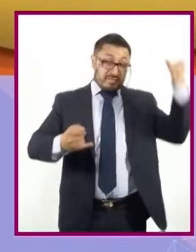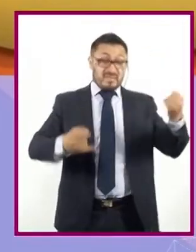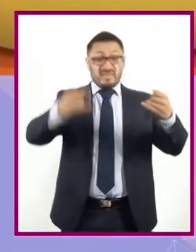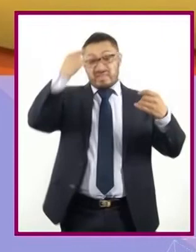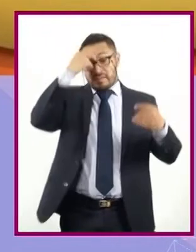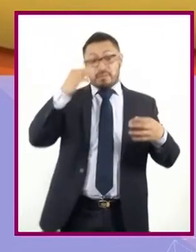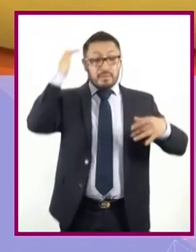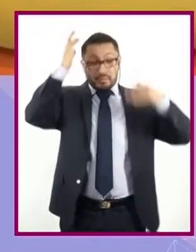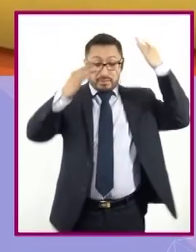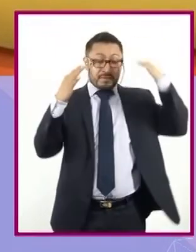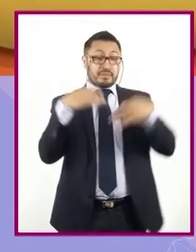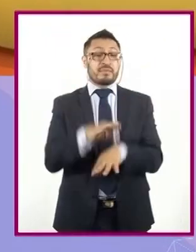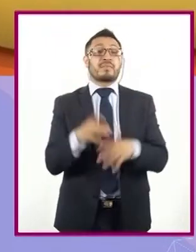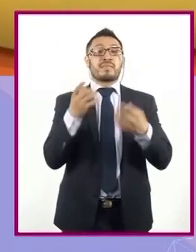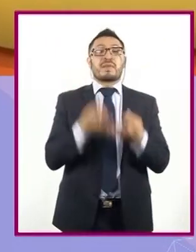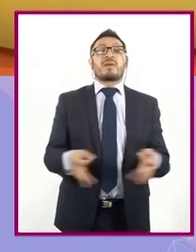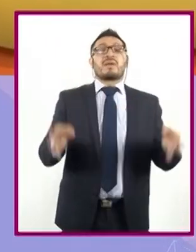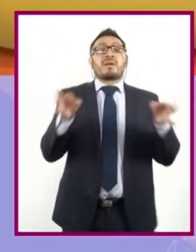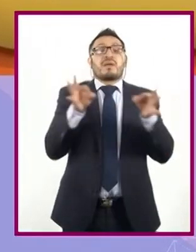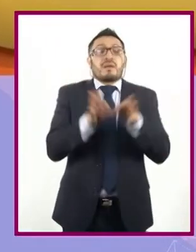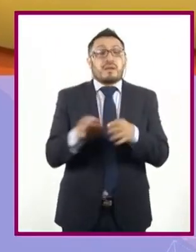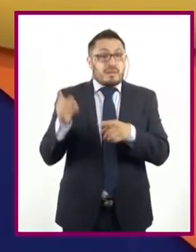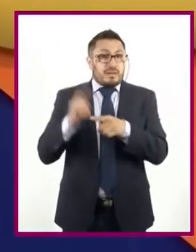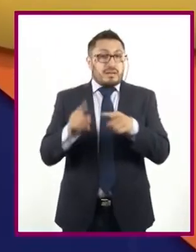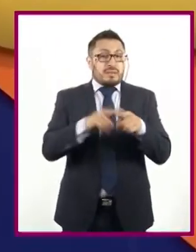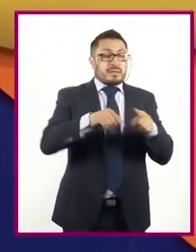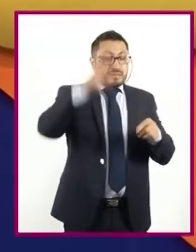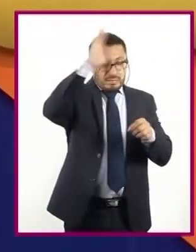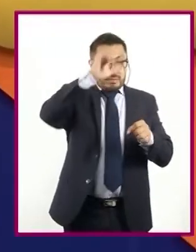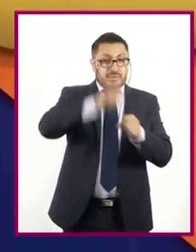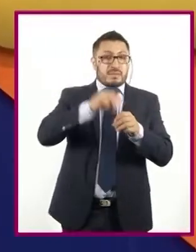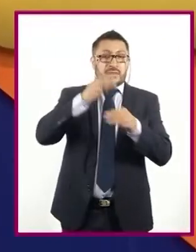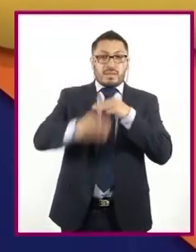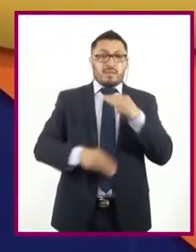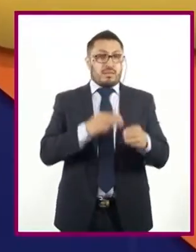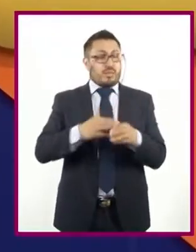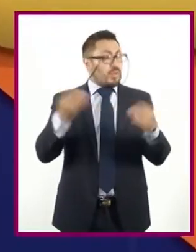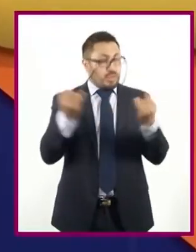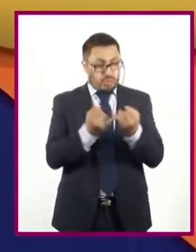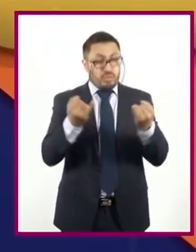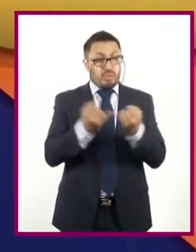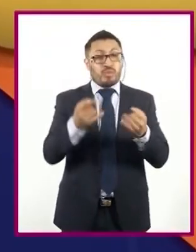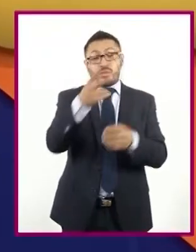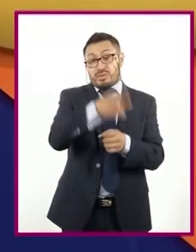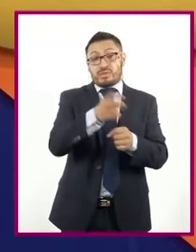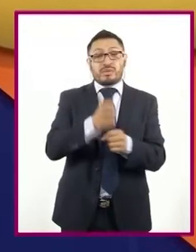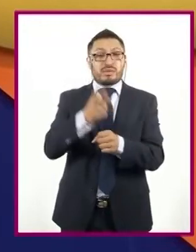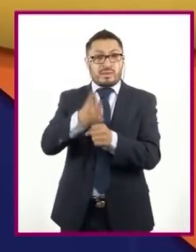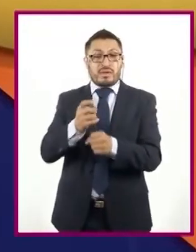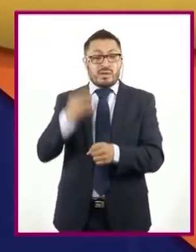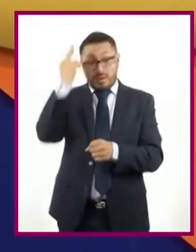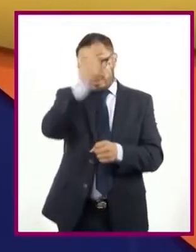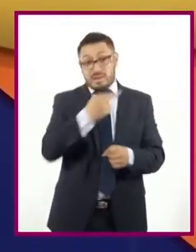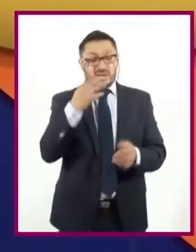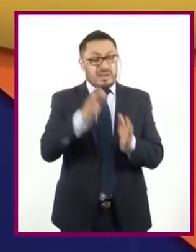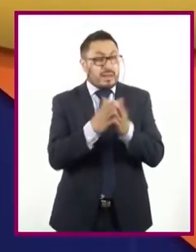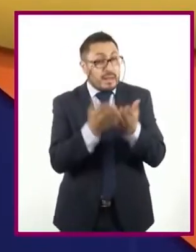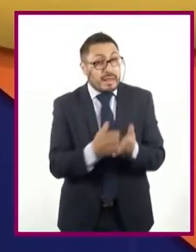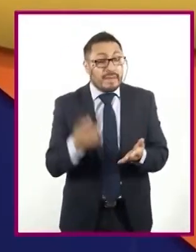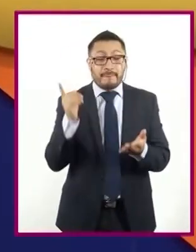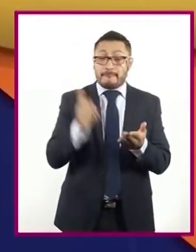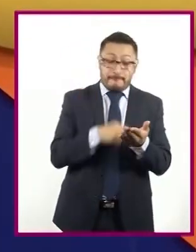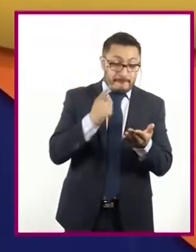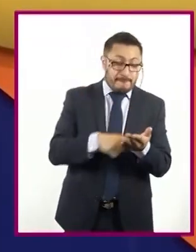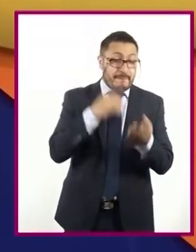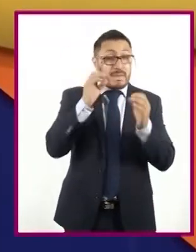la importancia de la diversidad cultural en el mundo. De la misma forma, les invitamos a consultar libros, revistas o